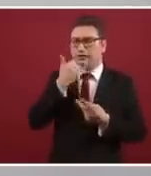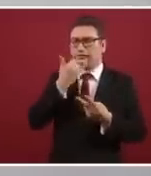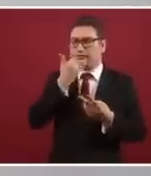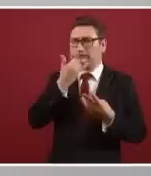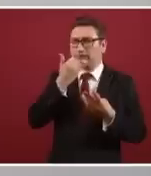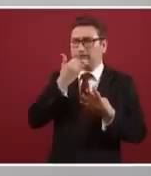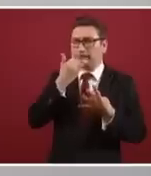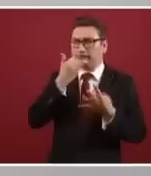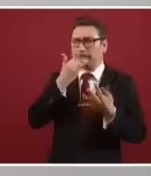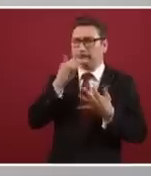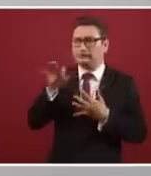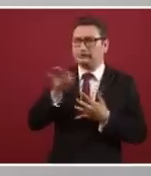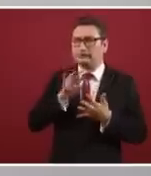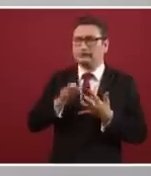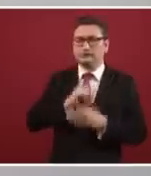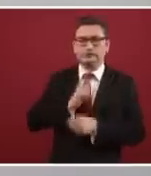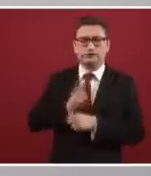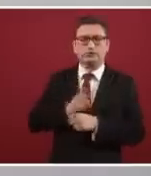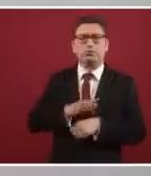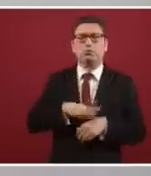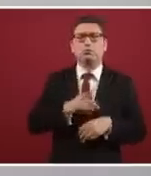porque quieren